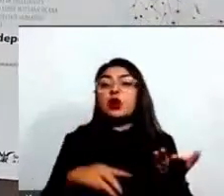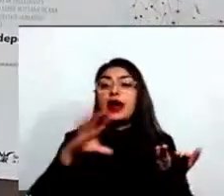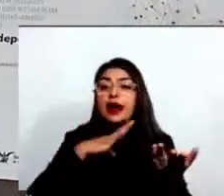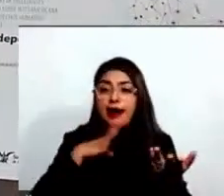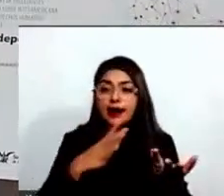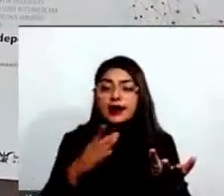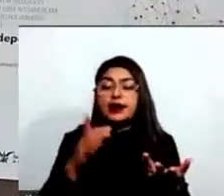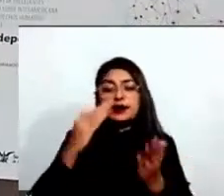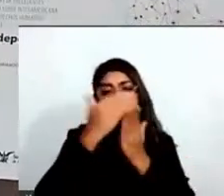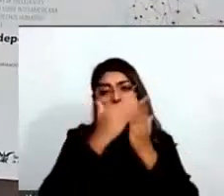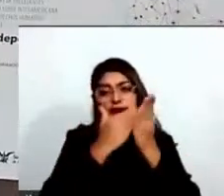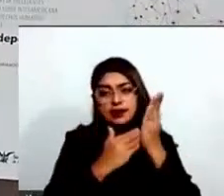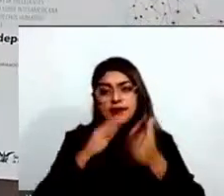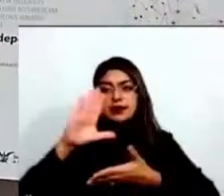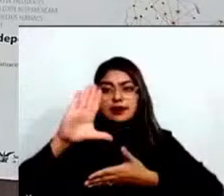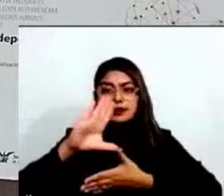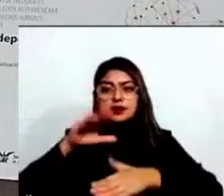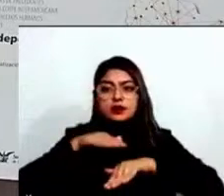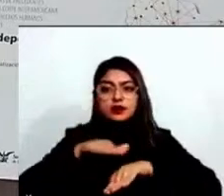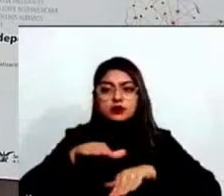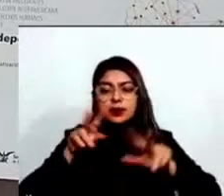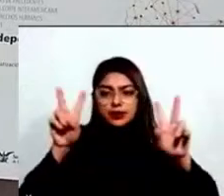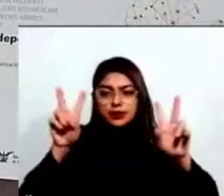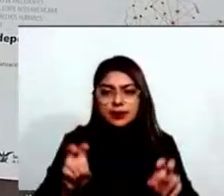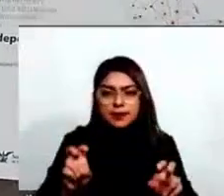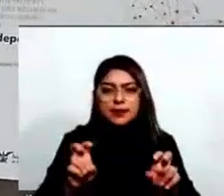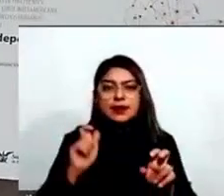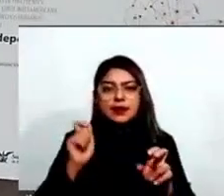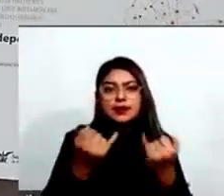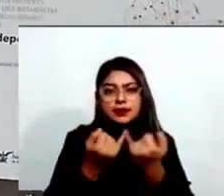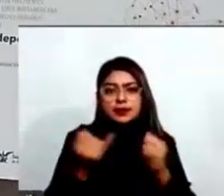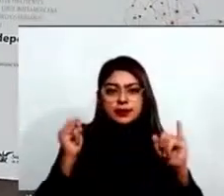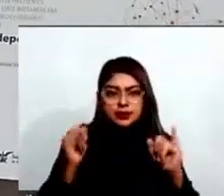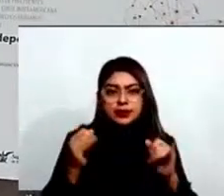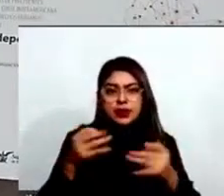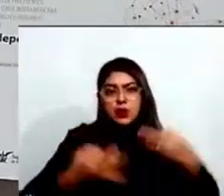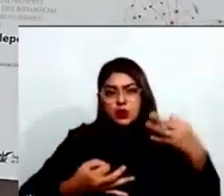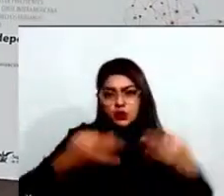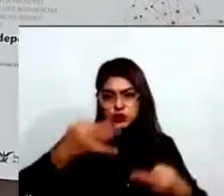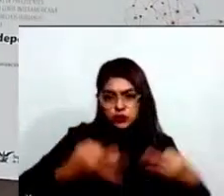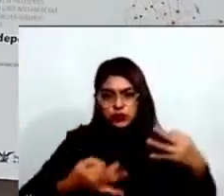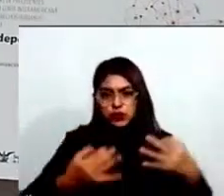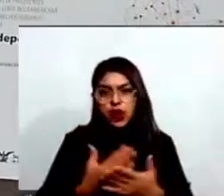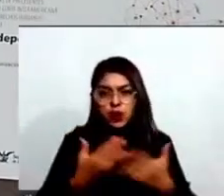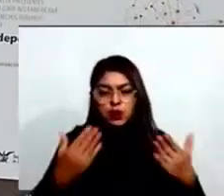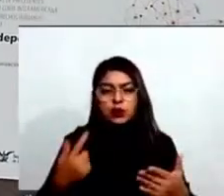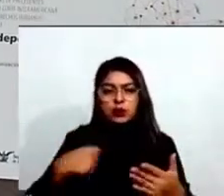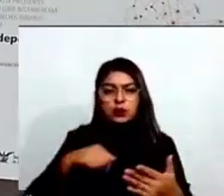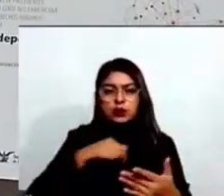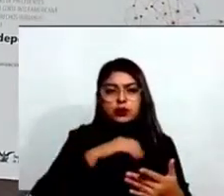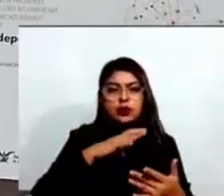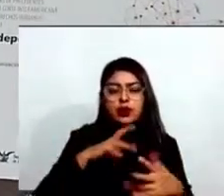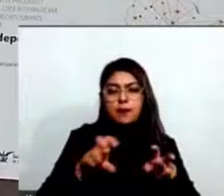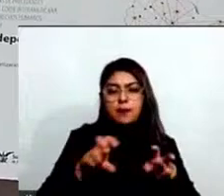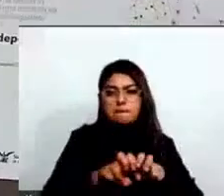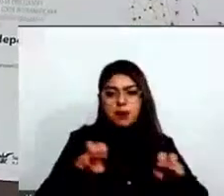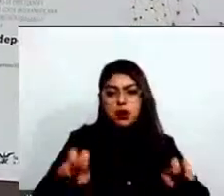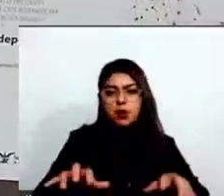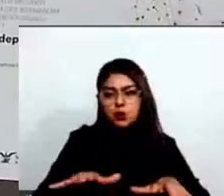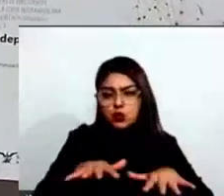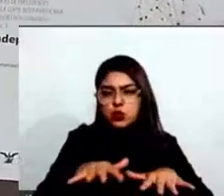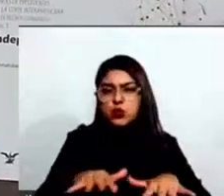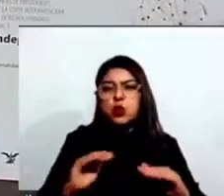en materia de independencia judicial, y para ello pues tenemos un panel de lujo que nos comentará sobre el